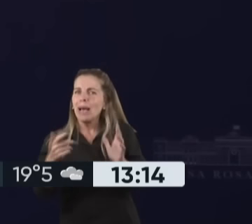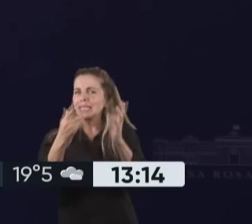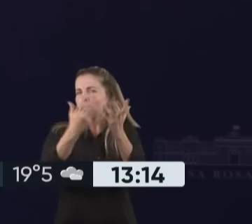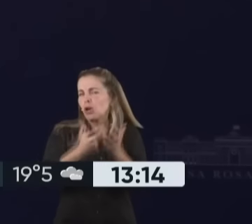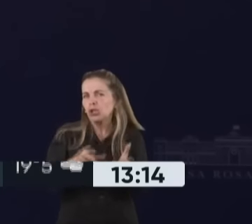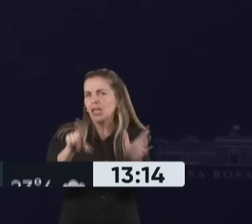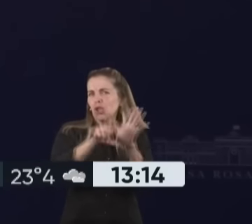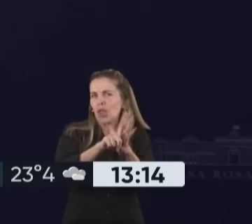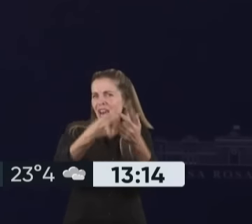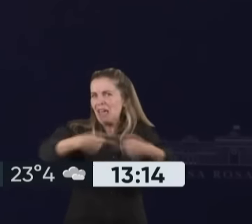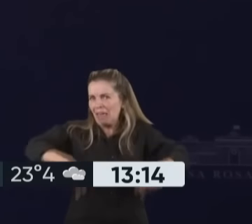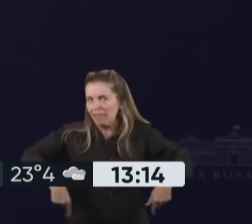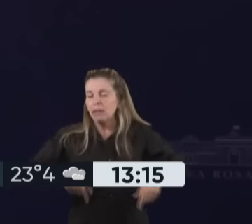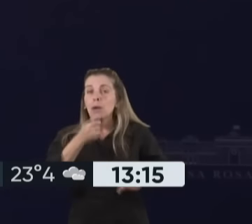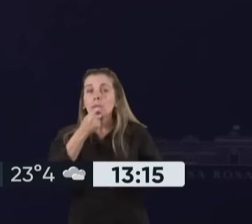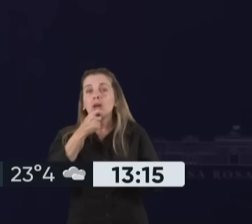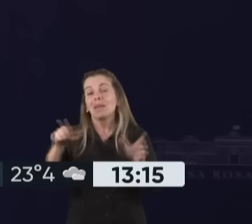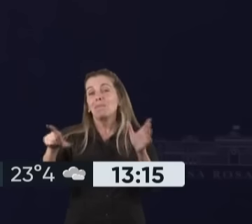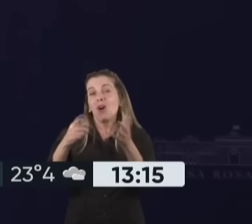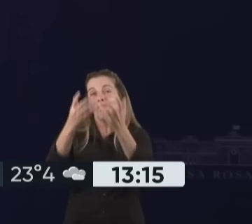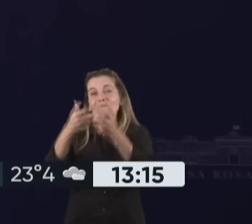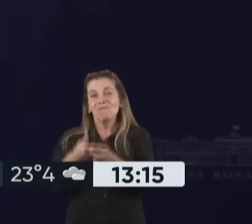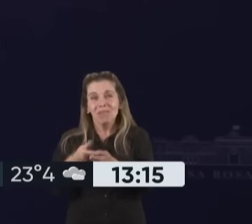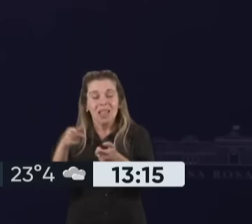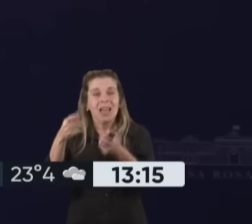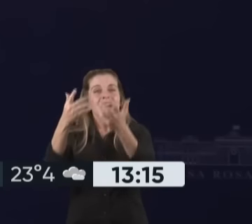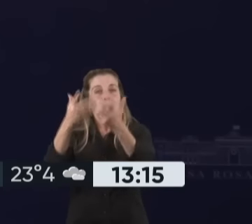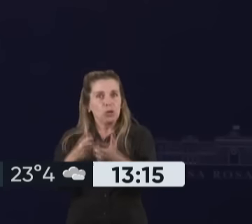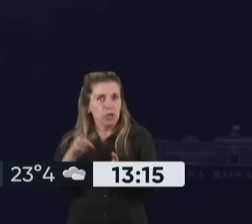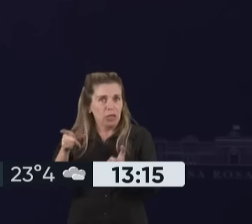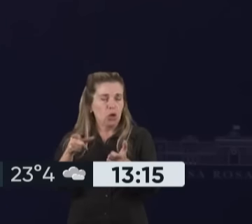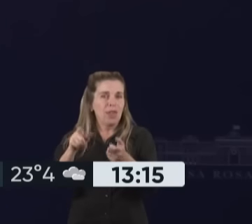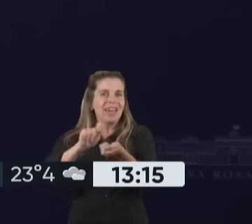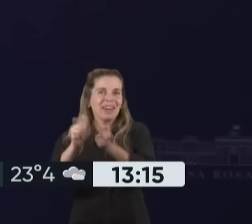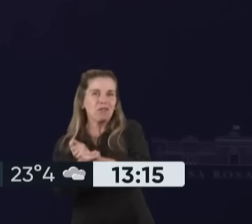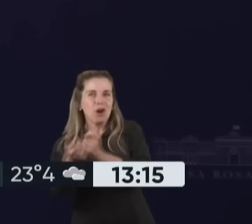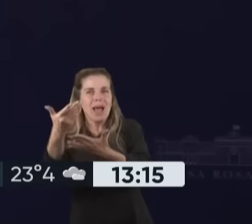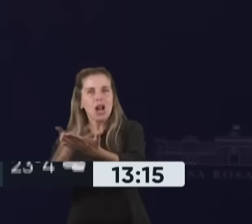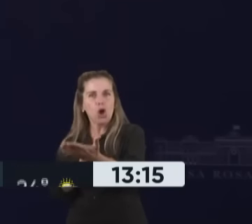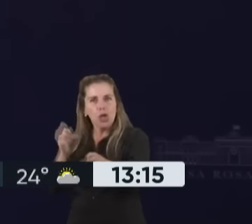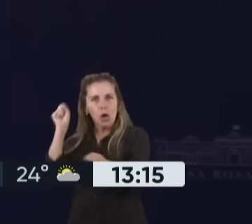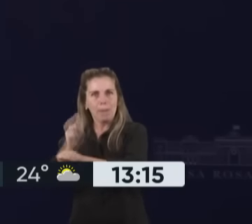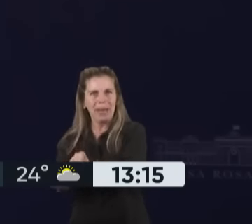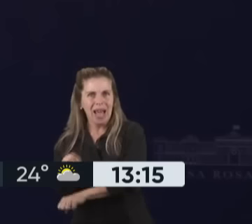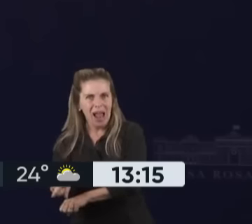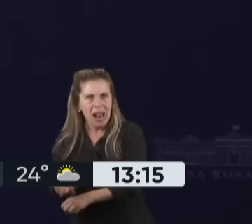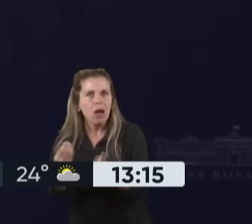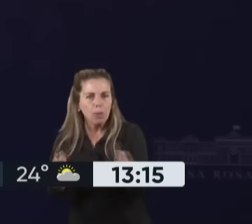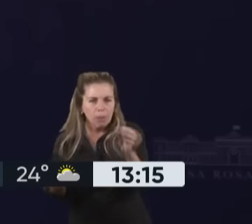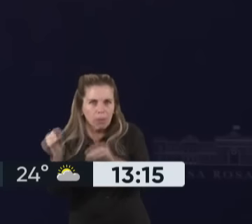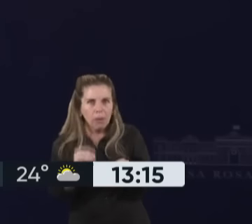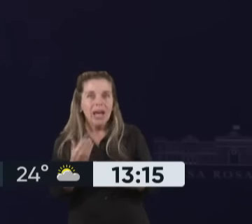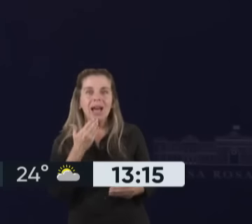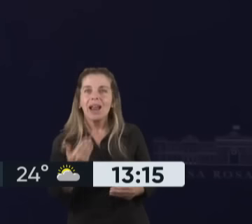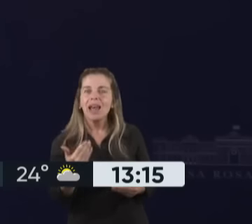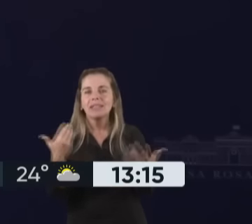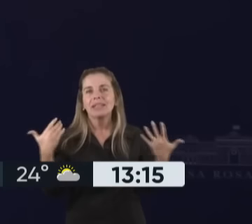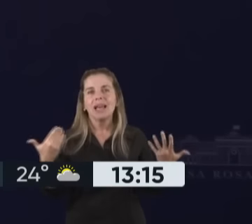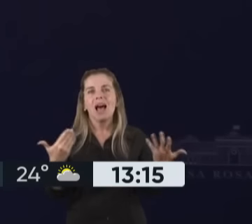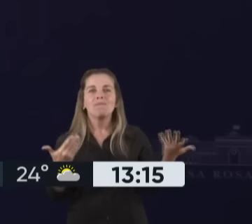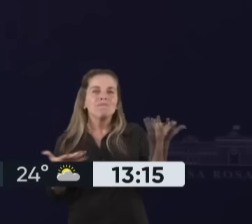del Código Penal es un proyecto que será presentado a la brevedad y que fue conformado gracias a la colaboración de